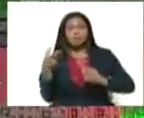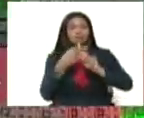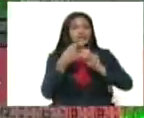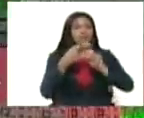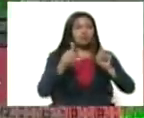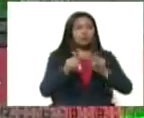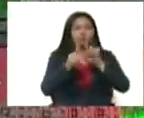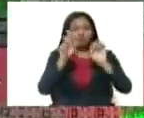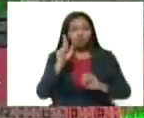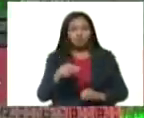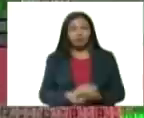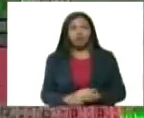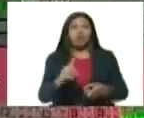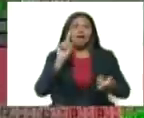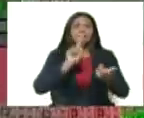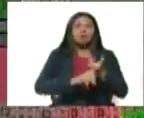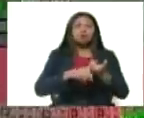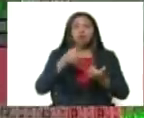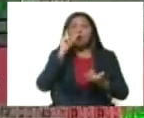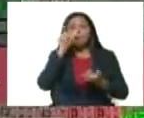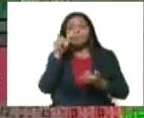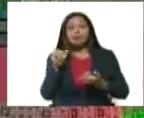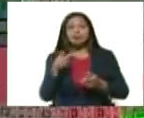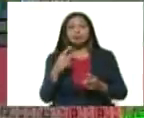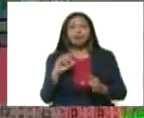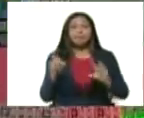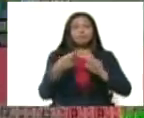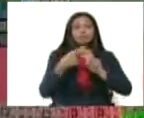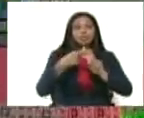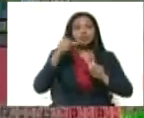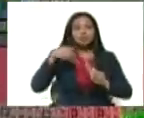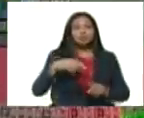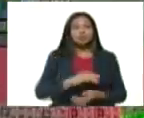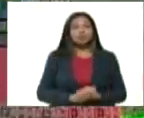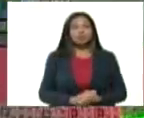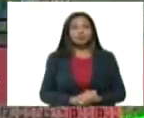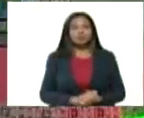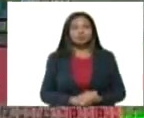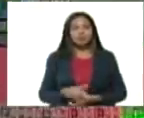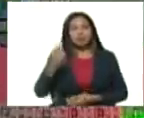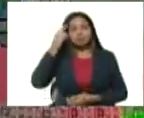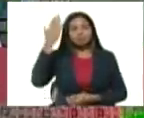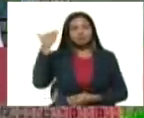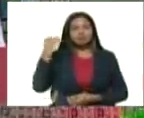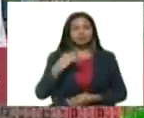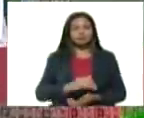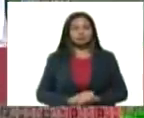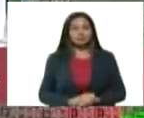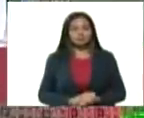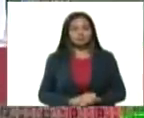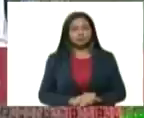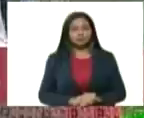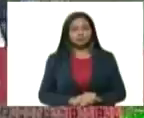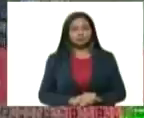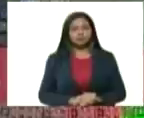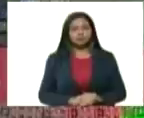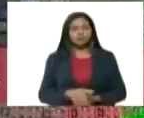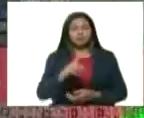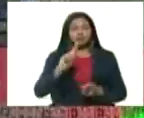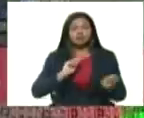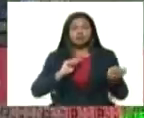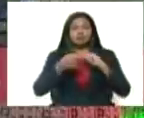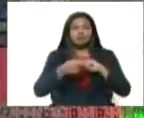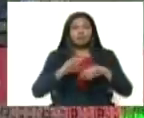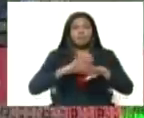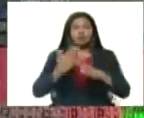de los pacientes, la esposa de uno de los pacientes que resultó positivo el día de ayer. Se trasladó, por